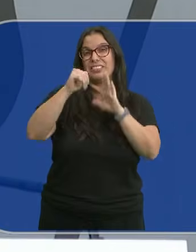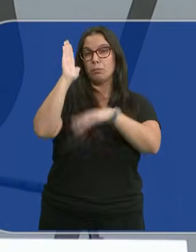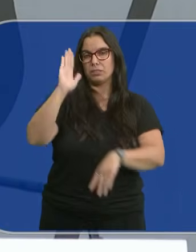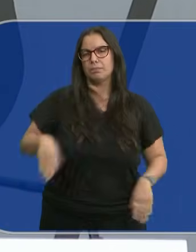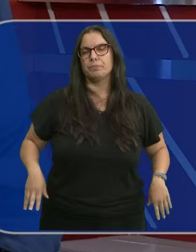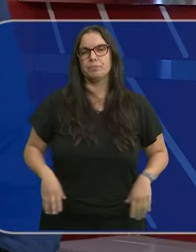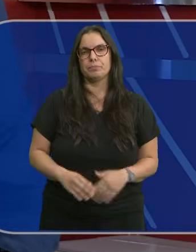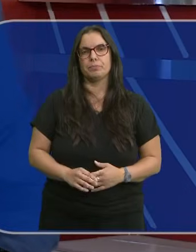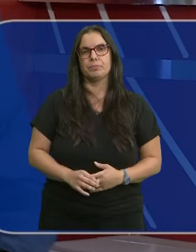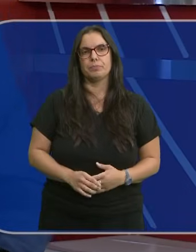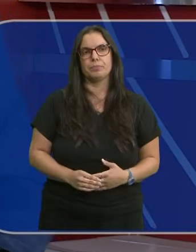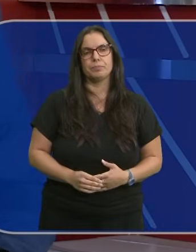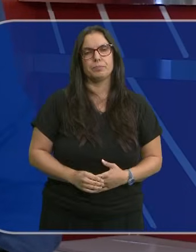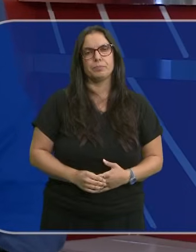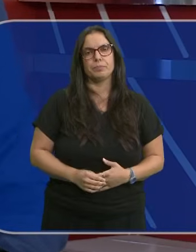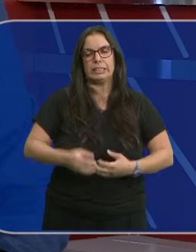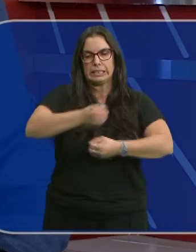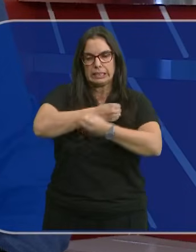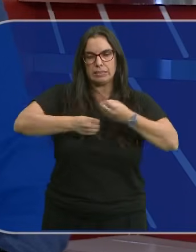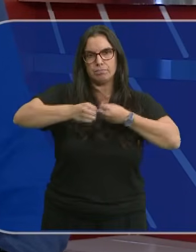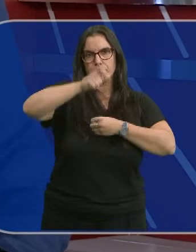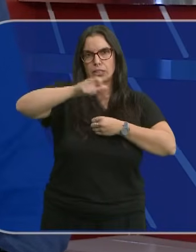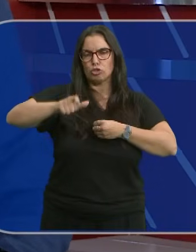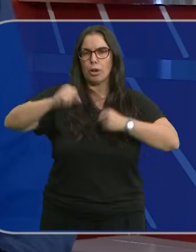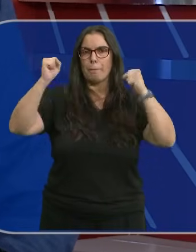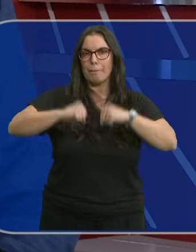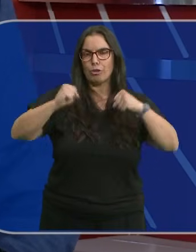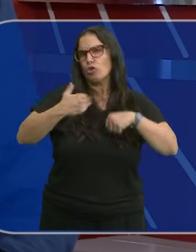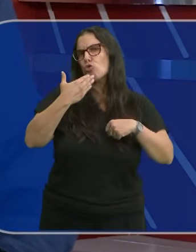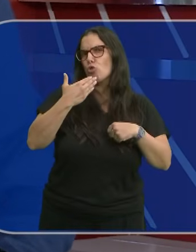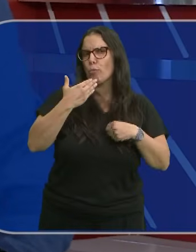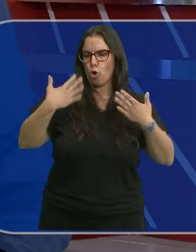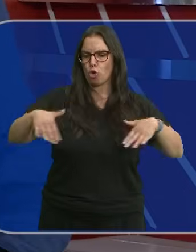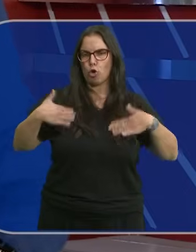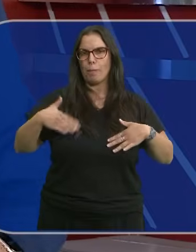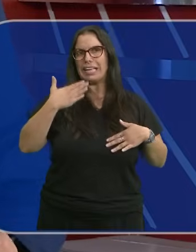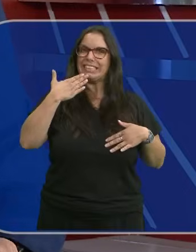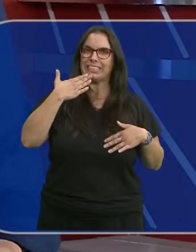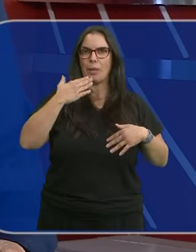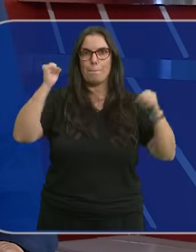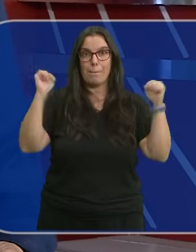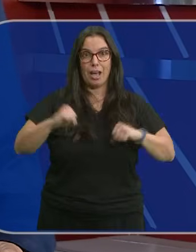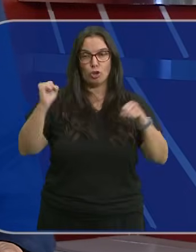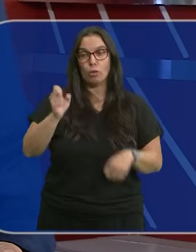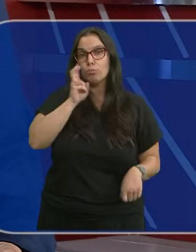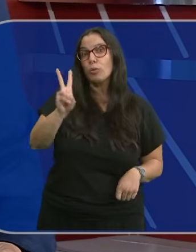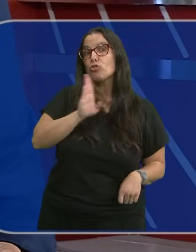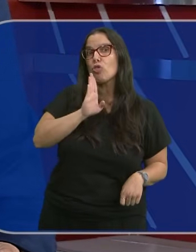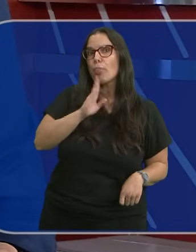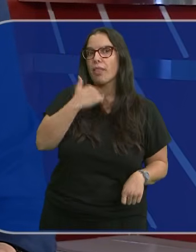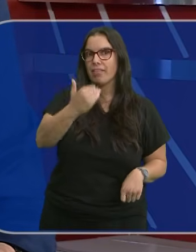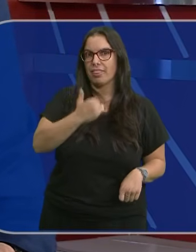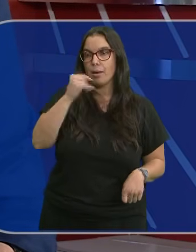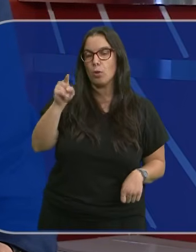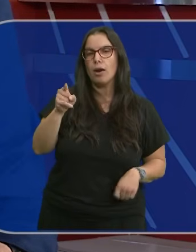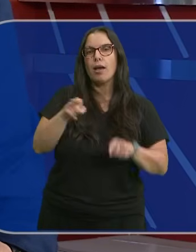mundo. Ponernos en la piel de las personas mayores con un traje que imita la vejez. Lo hemos visto en Zamora. A través de exoesqueletos